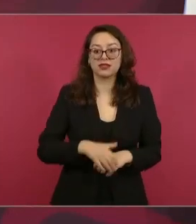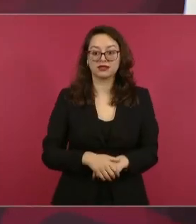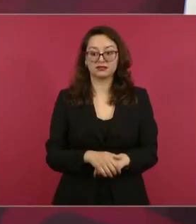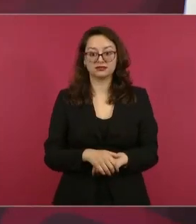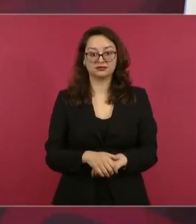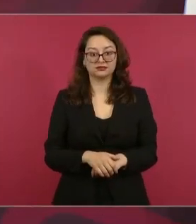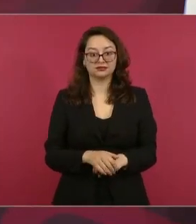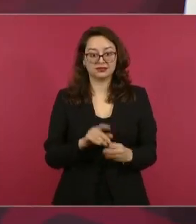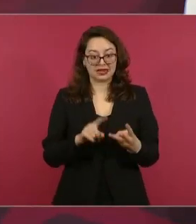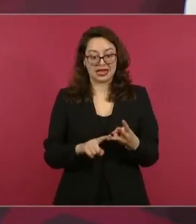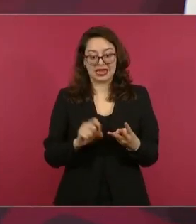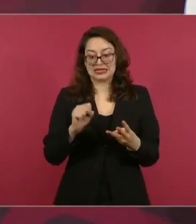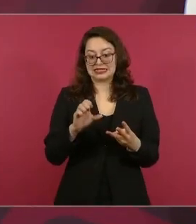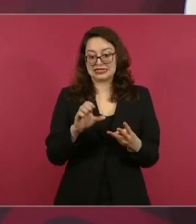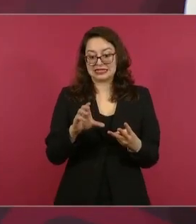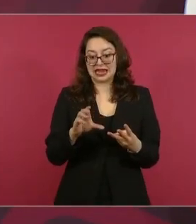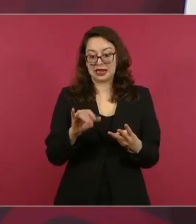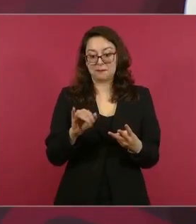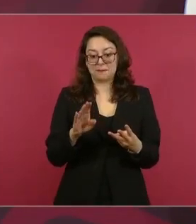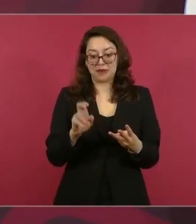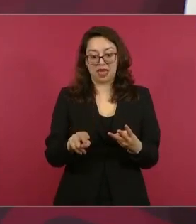Bienestar.